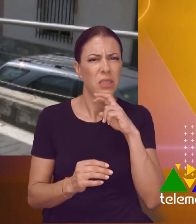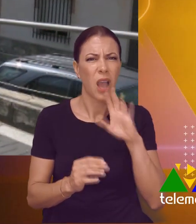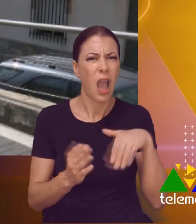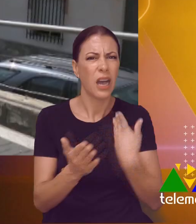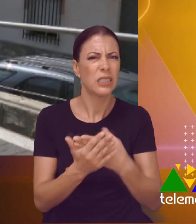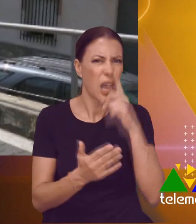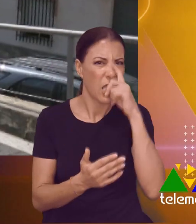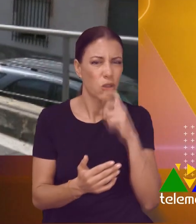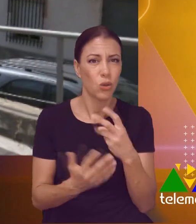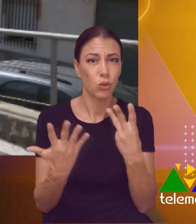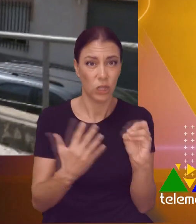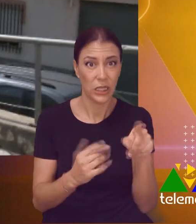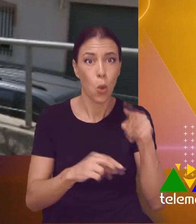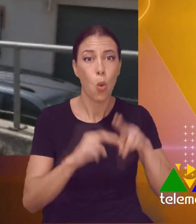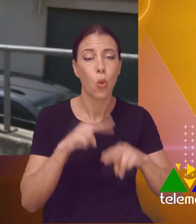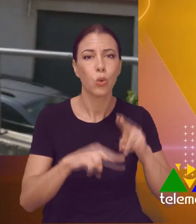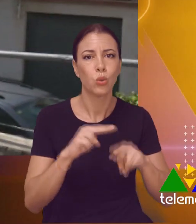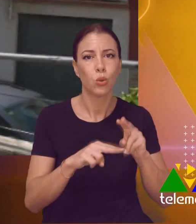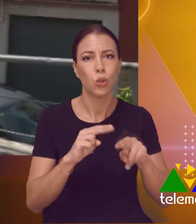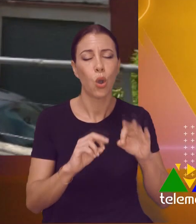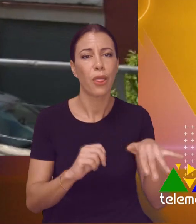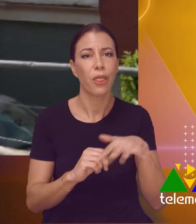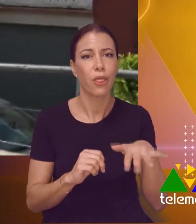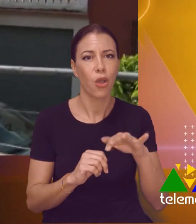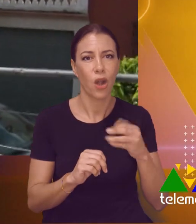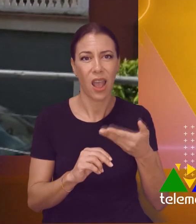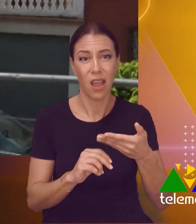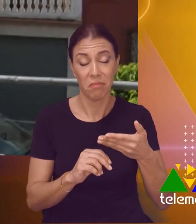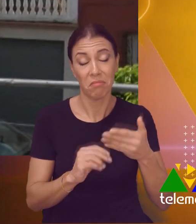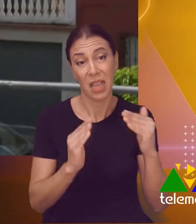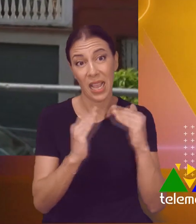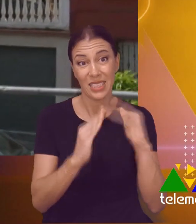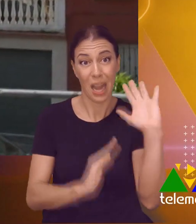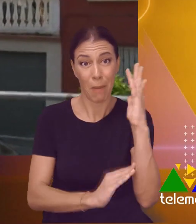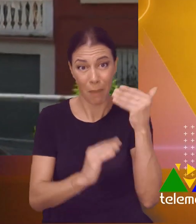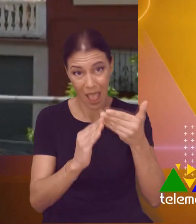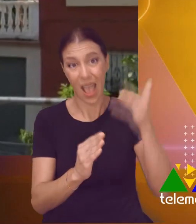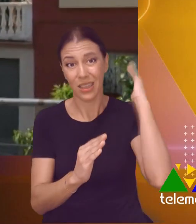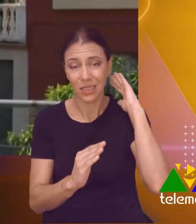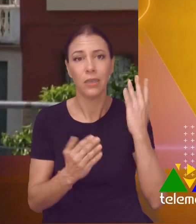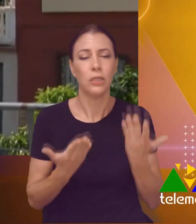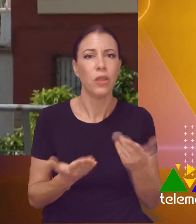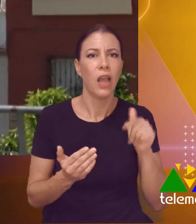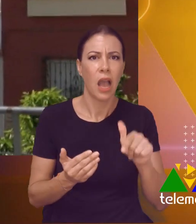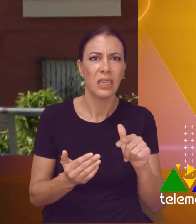se mantuvo hasta los años 80, que ya se construyó en la zona de atrás de la Casa de la Palma, y bueno,